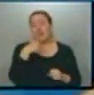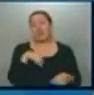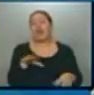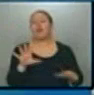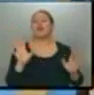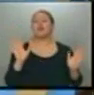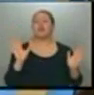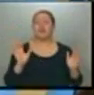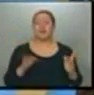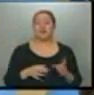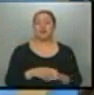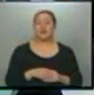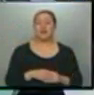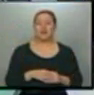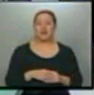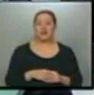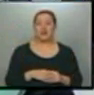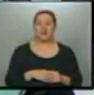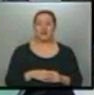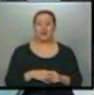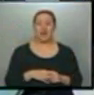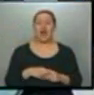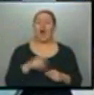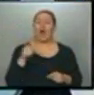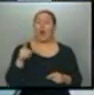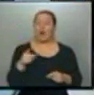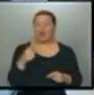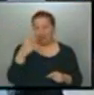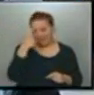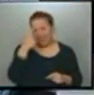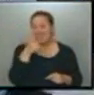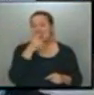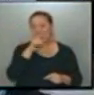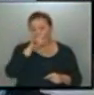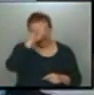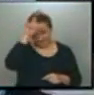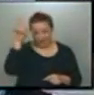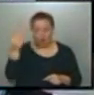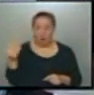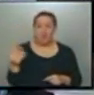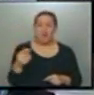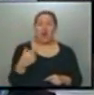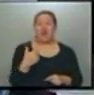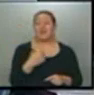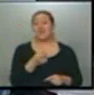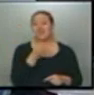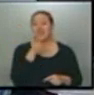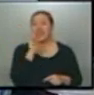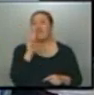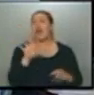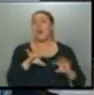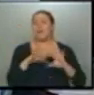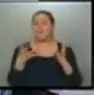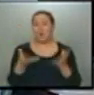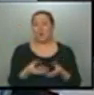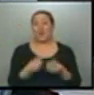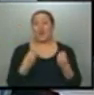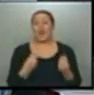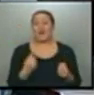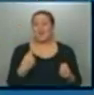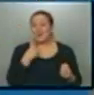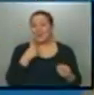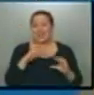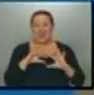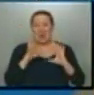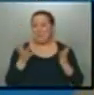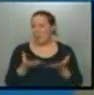pasa. Bueno, ¿a vos te parece que si tenés una relación clandestina con Lali Espósito la puedes negar? Sí. Si te van a ver todo el mundo, no, va a salir por todos